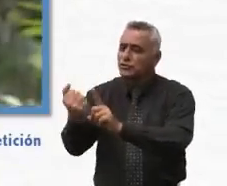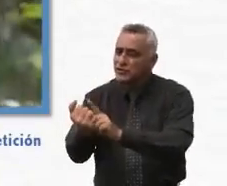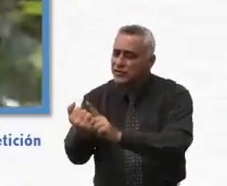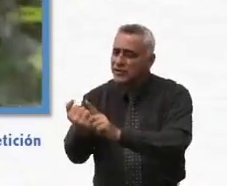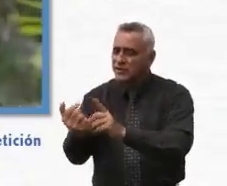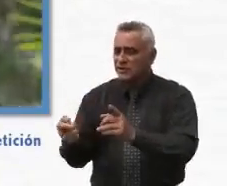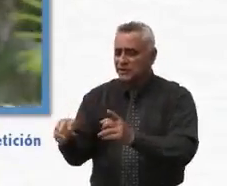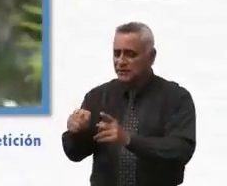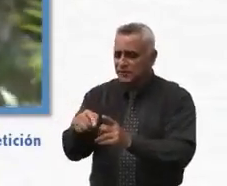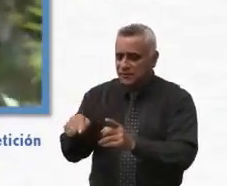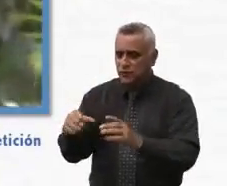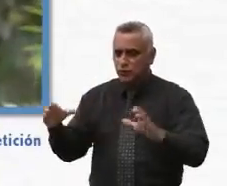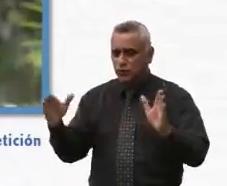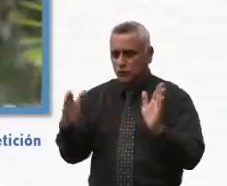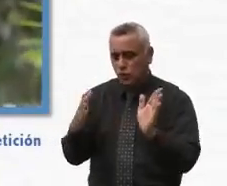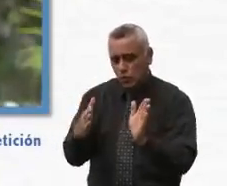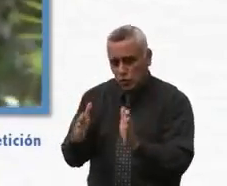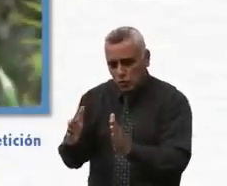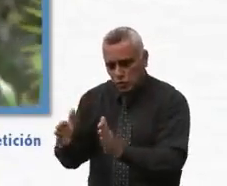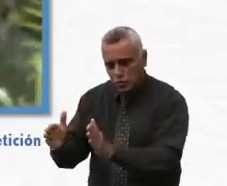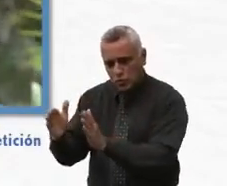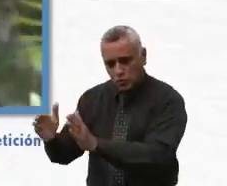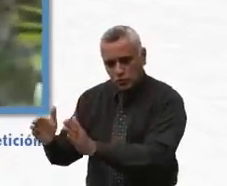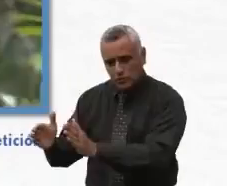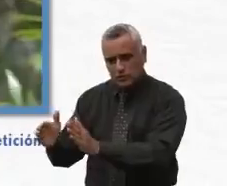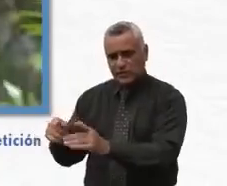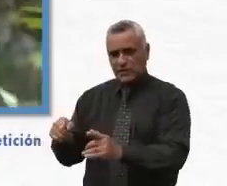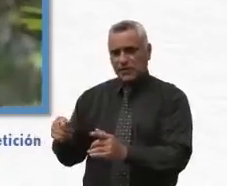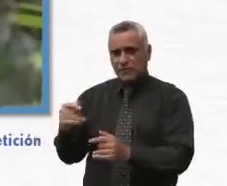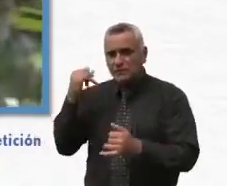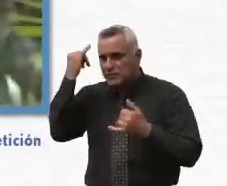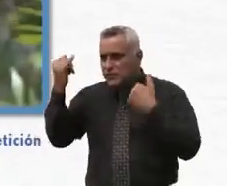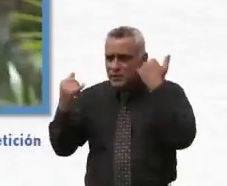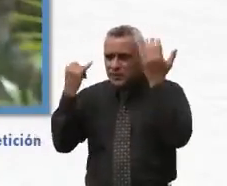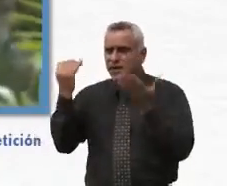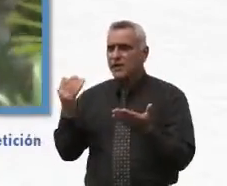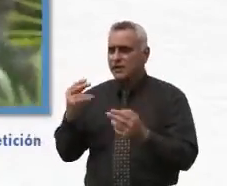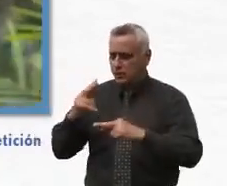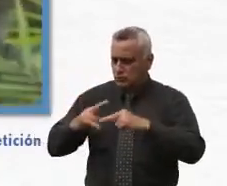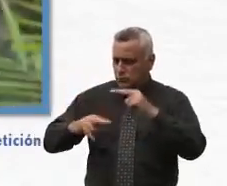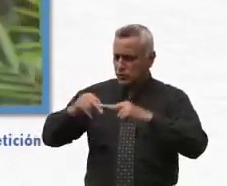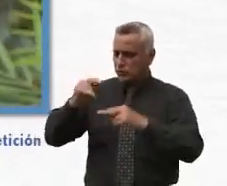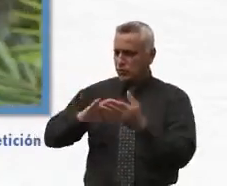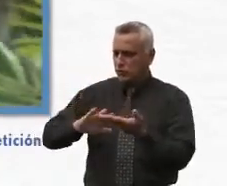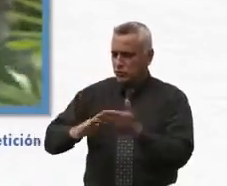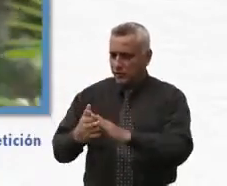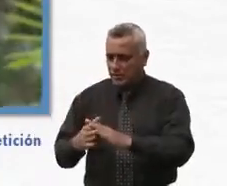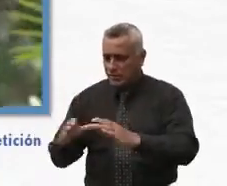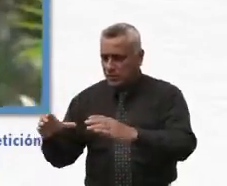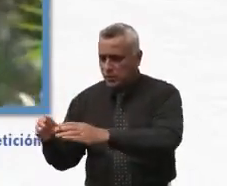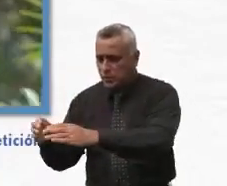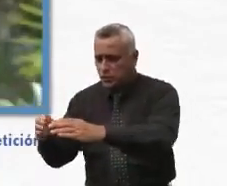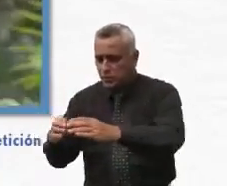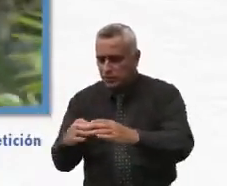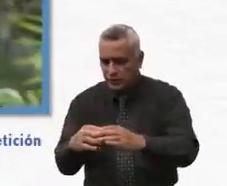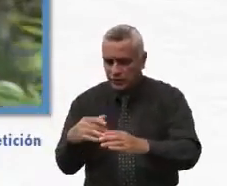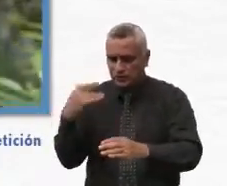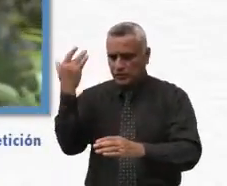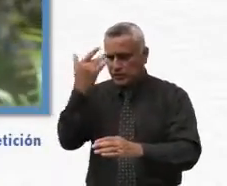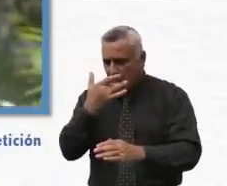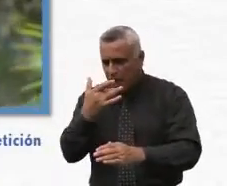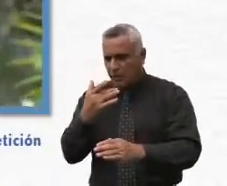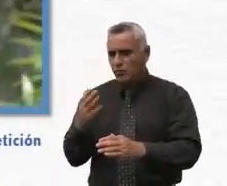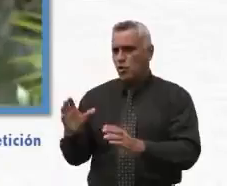rurales, organizativas, alternativas de construcción de paz que representan las comunidades afrocolombianas y las